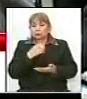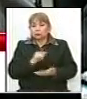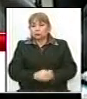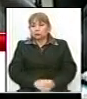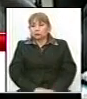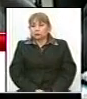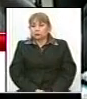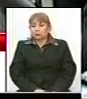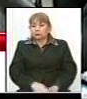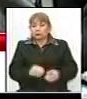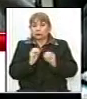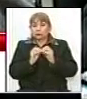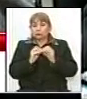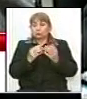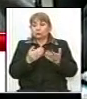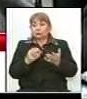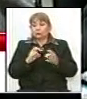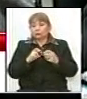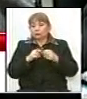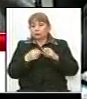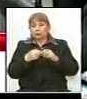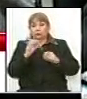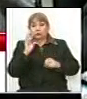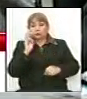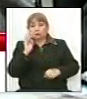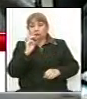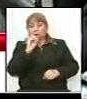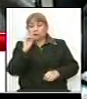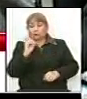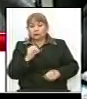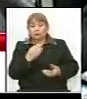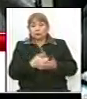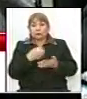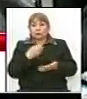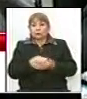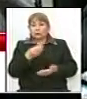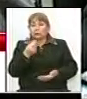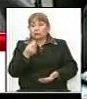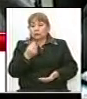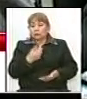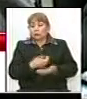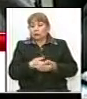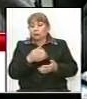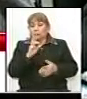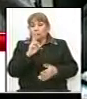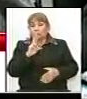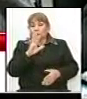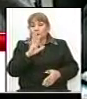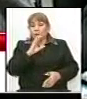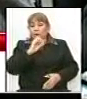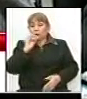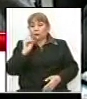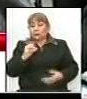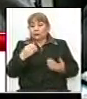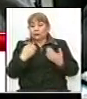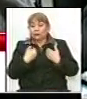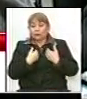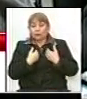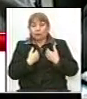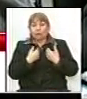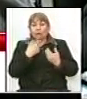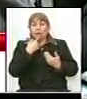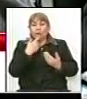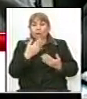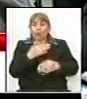de solucionar sus problemas, ¿no? Un 6% decía que era por tema de dinero, ¿no? Y un 25% porque consideraban que